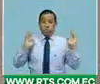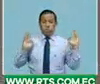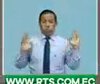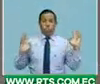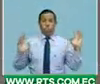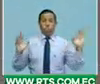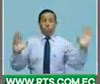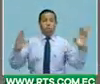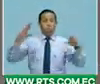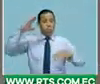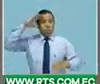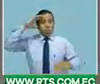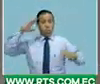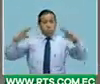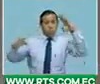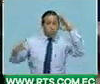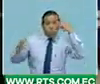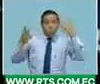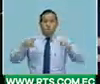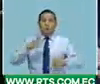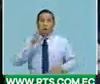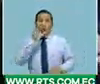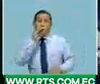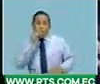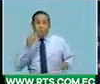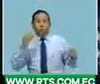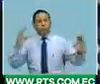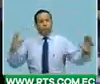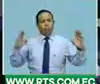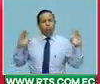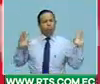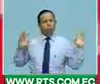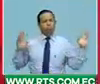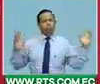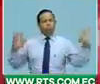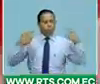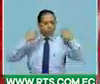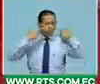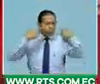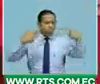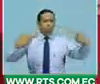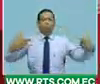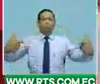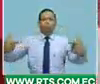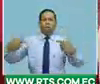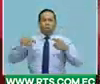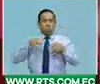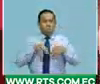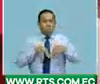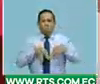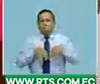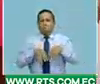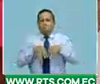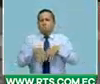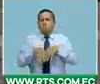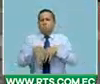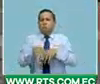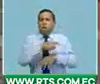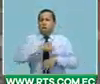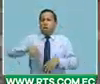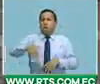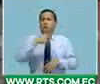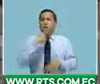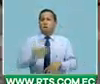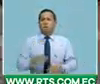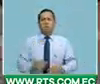de la Autoridad de Tránsito Municipal y también de la Policía Nacional. Y ellos con sus banderas y pancartas gritaban frases en contra